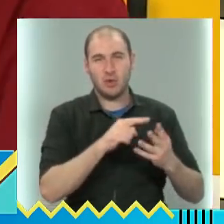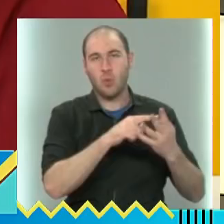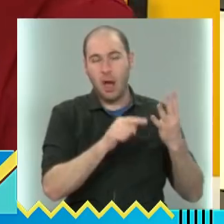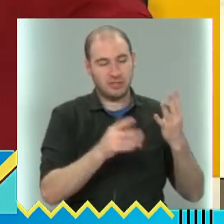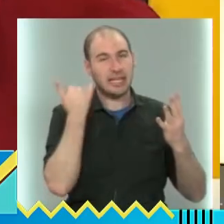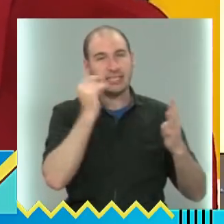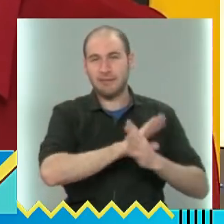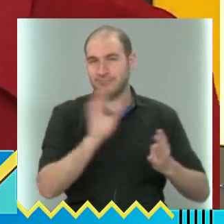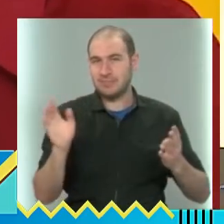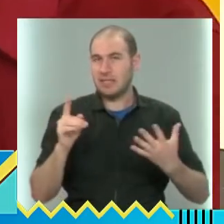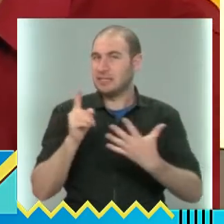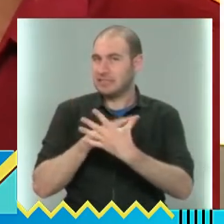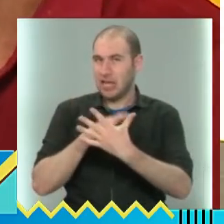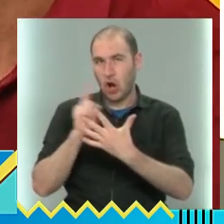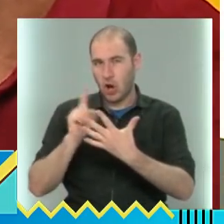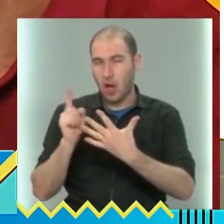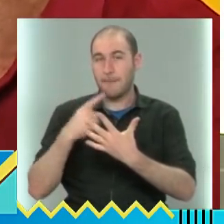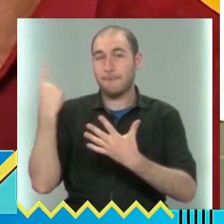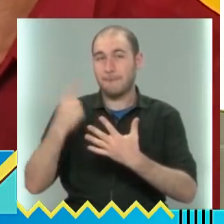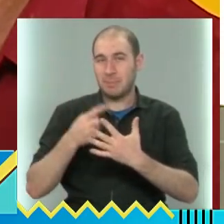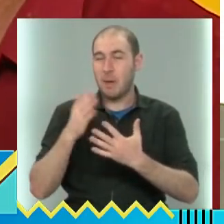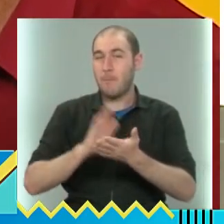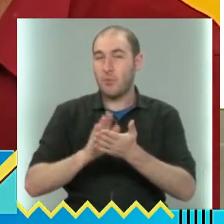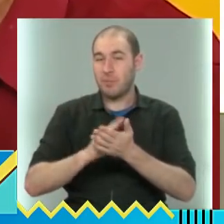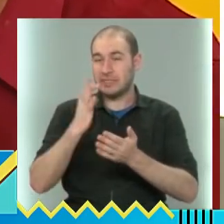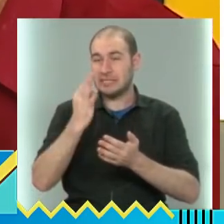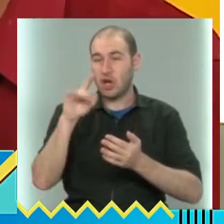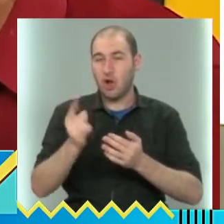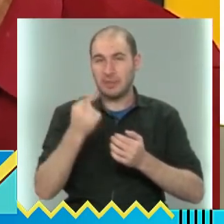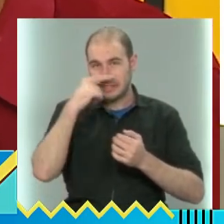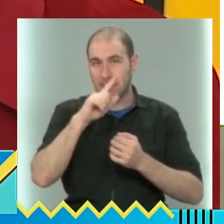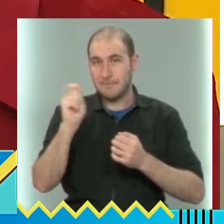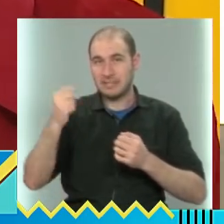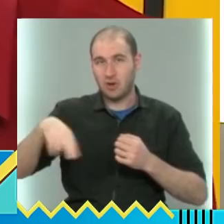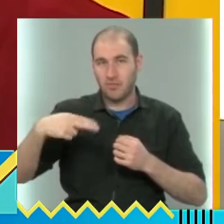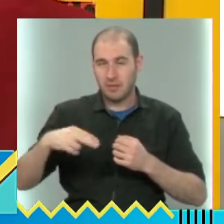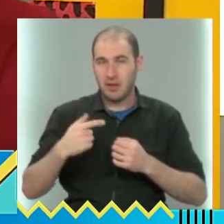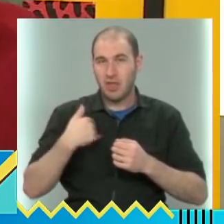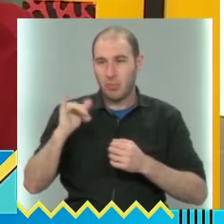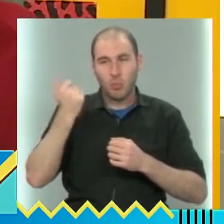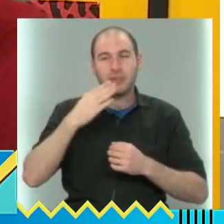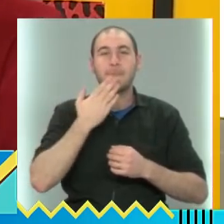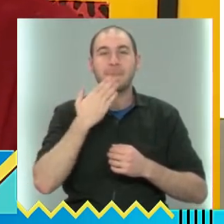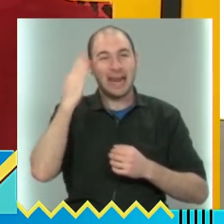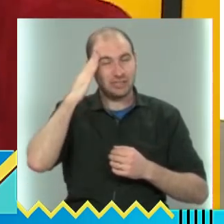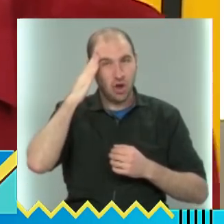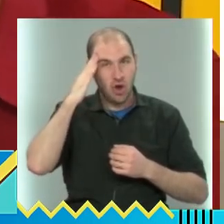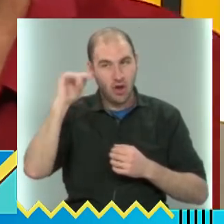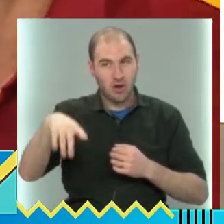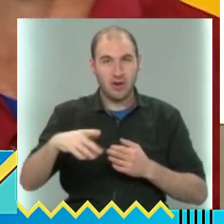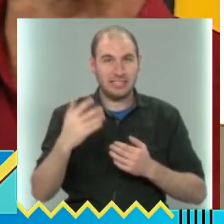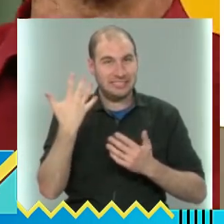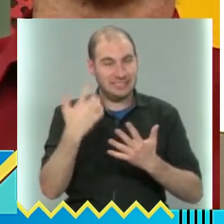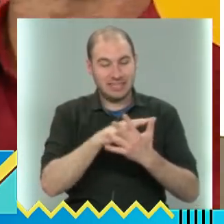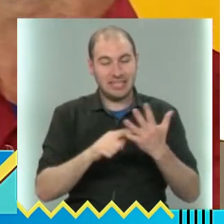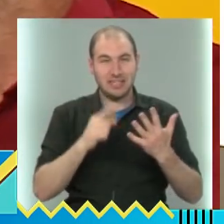no importa. Y no fueron 5 días, sino que la muestra que dio 0,7 fue en el mes de noviembre y nos venimos a enterar en marzo. Pero es parte así de que los no procesos,